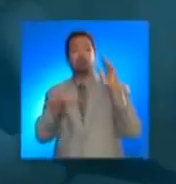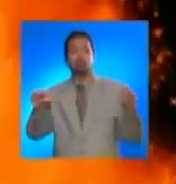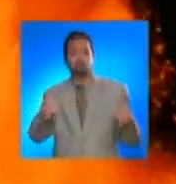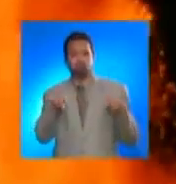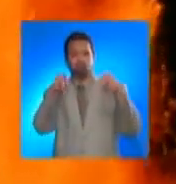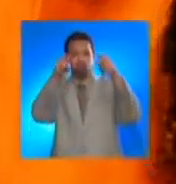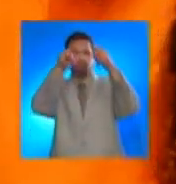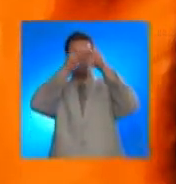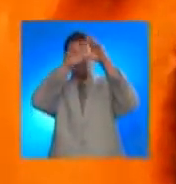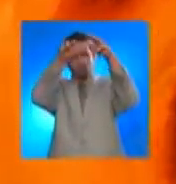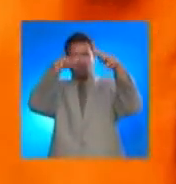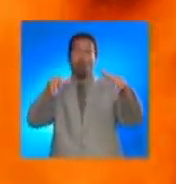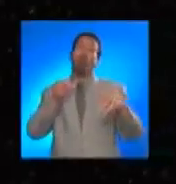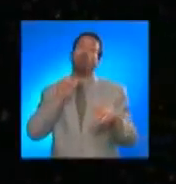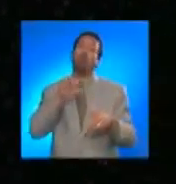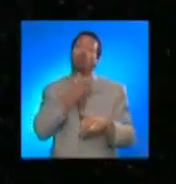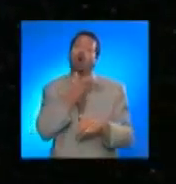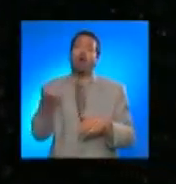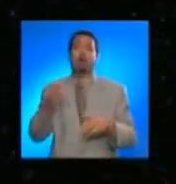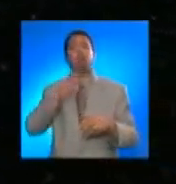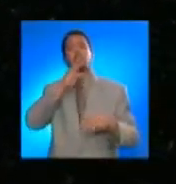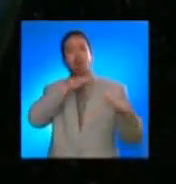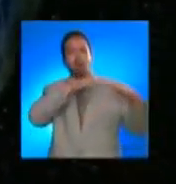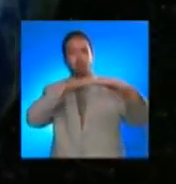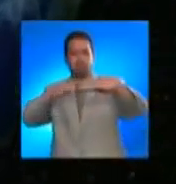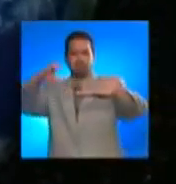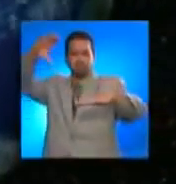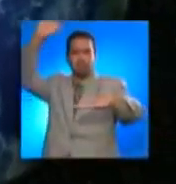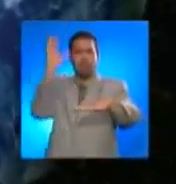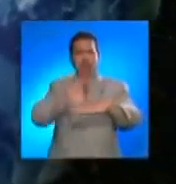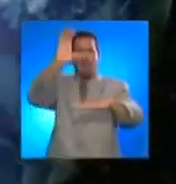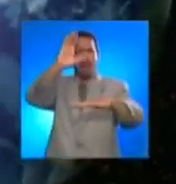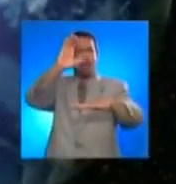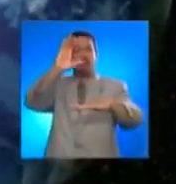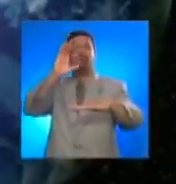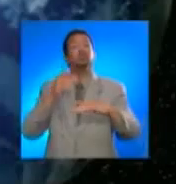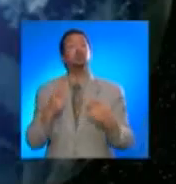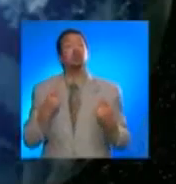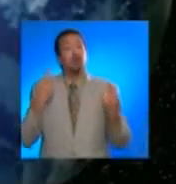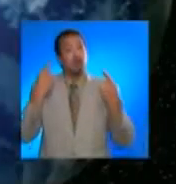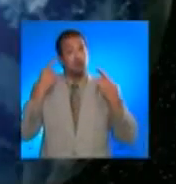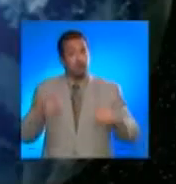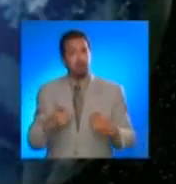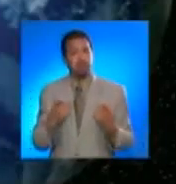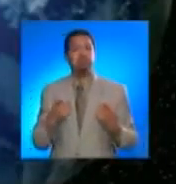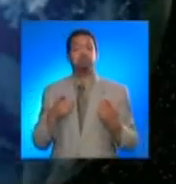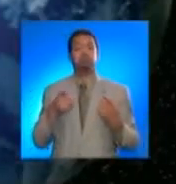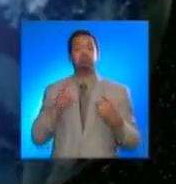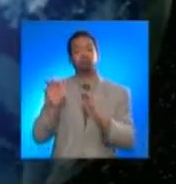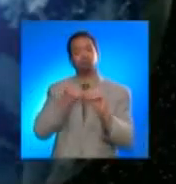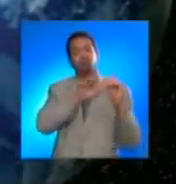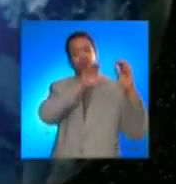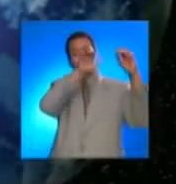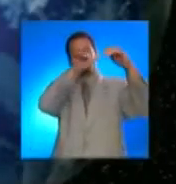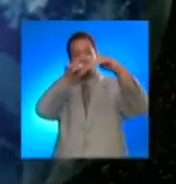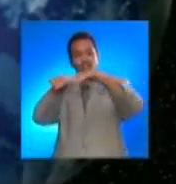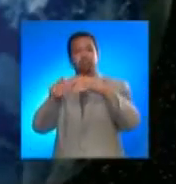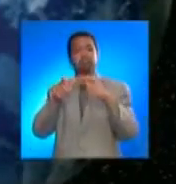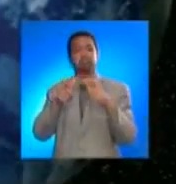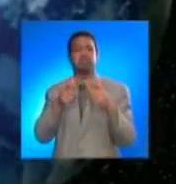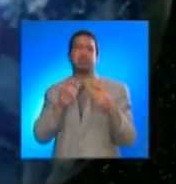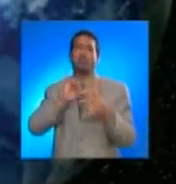que lleva el nombre de este municipio. En Canóvanas, el río Grande de Loíza retrocedió y después subió como 3 pies de su nivel